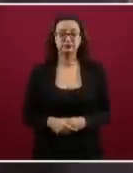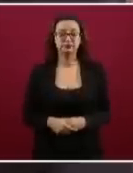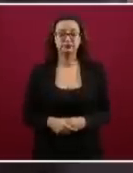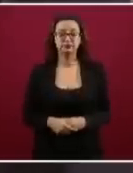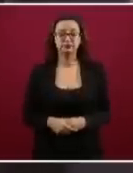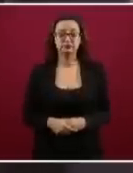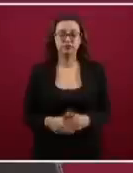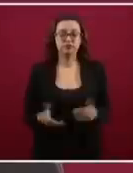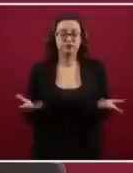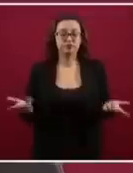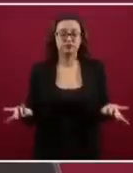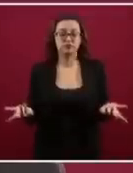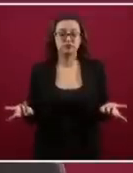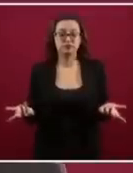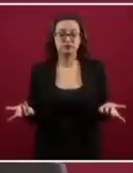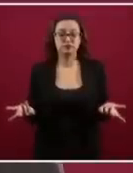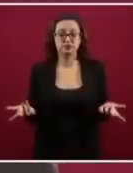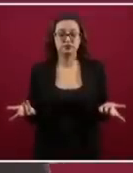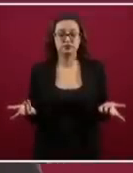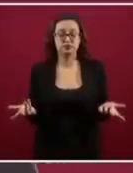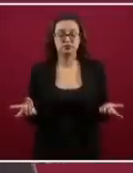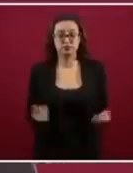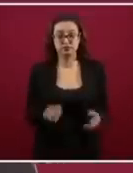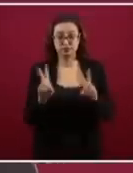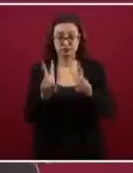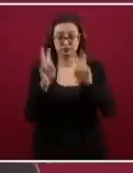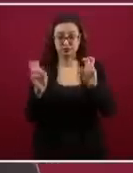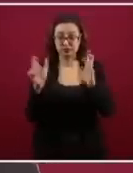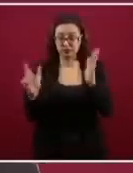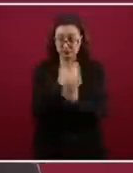y además no solo es un asunto legal,